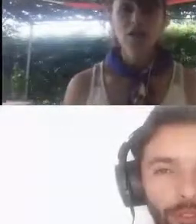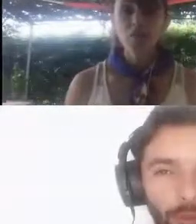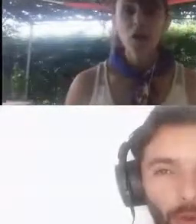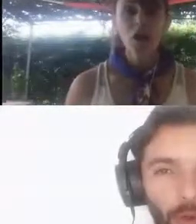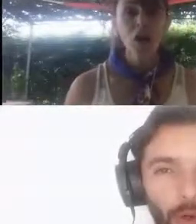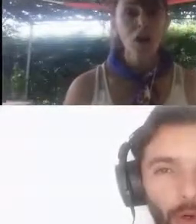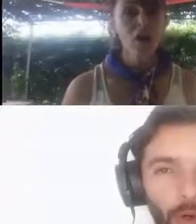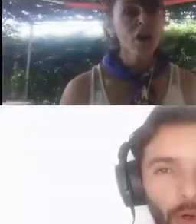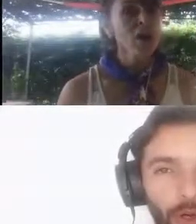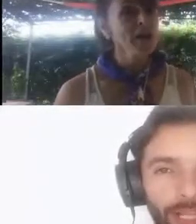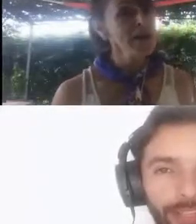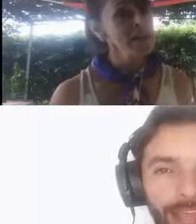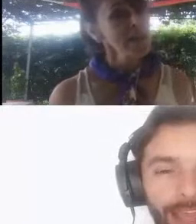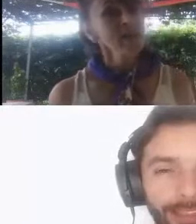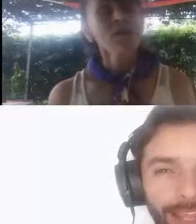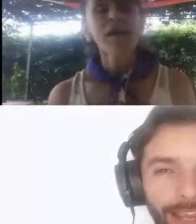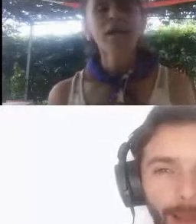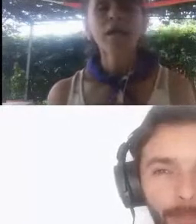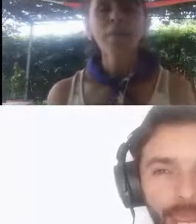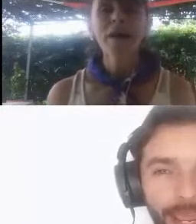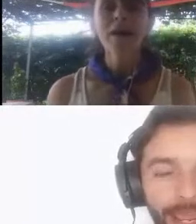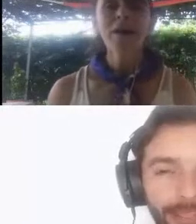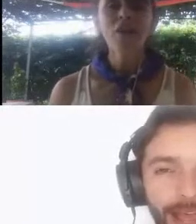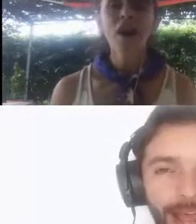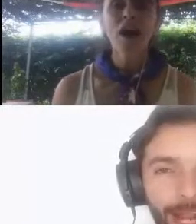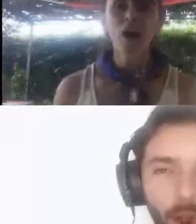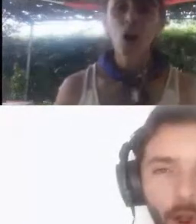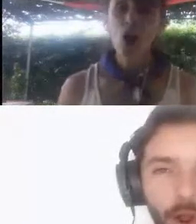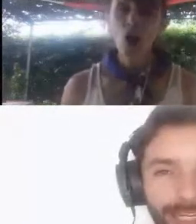Somos los cantores de la